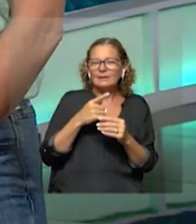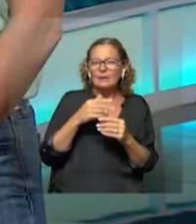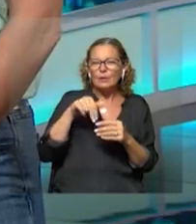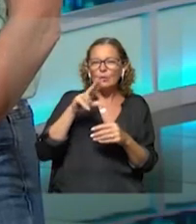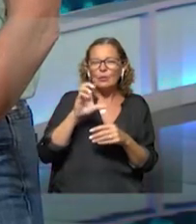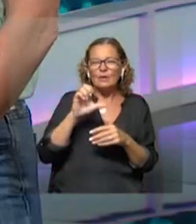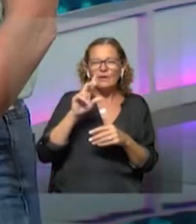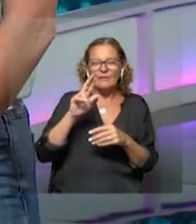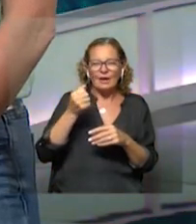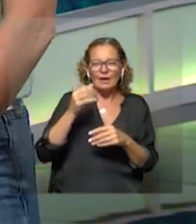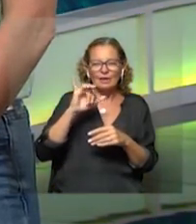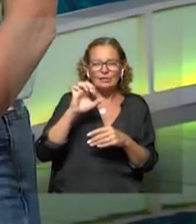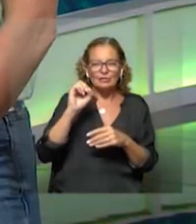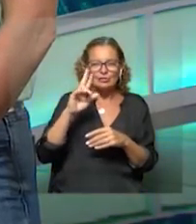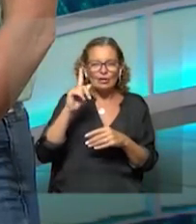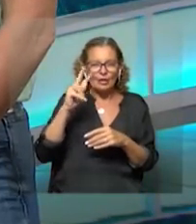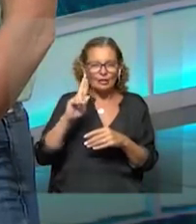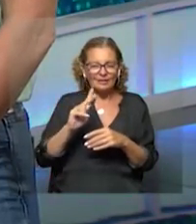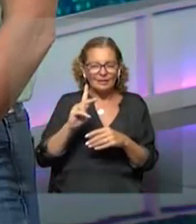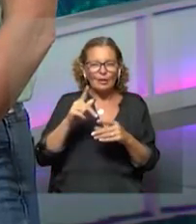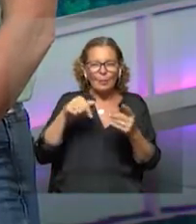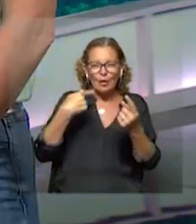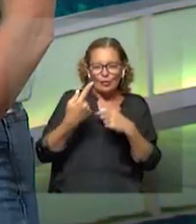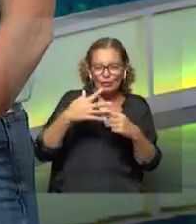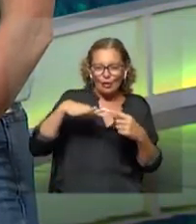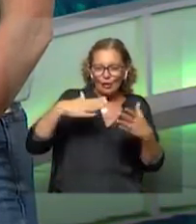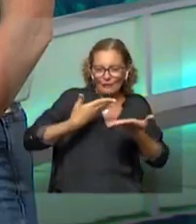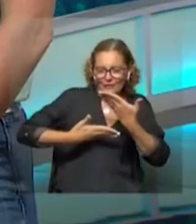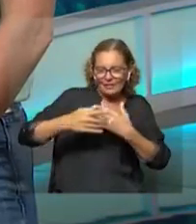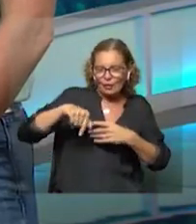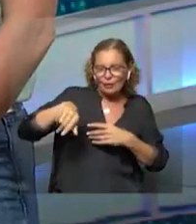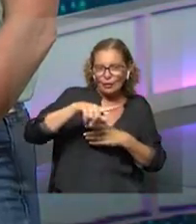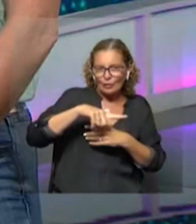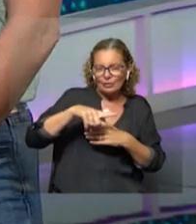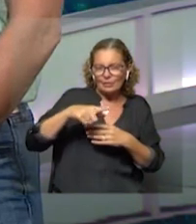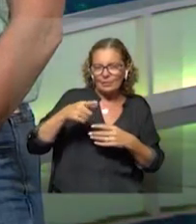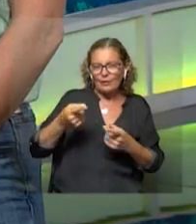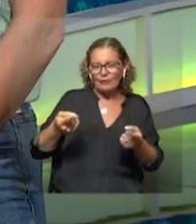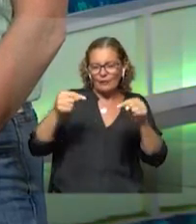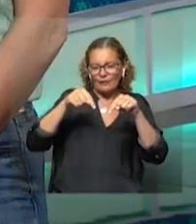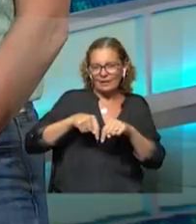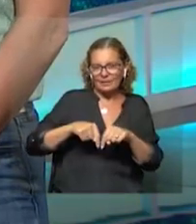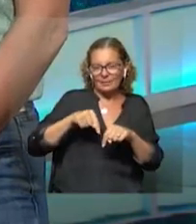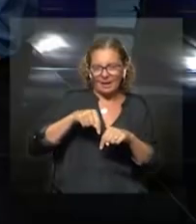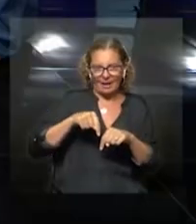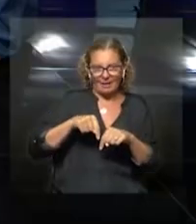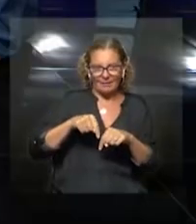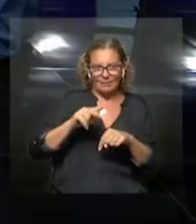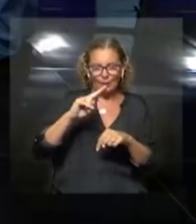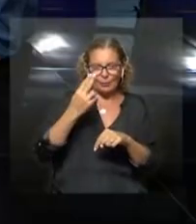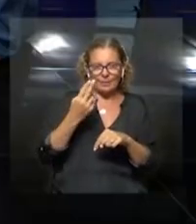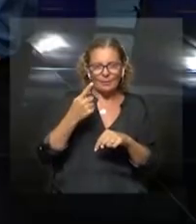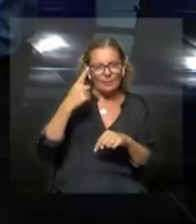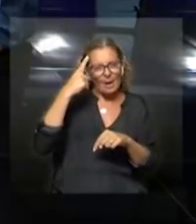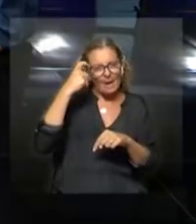Nueva York convivir con otros artistas y y primero encajar allá y después traerte eso para acá Cómo fue